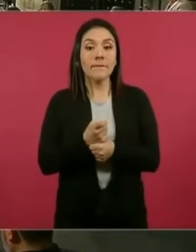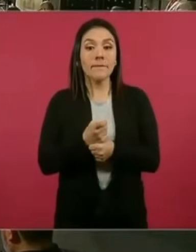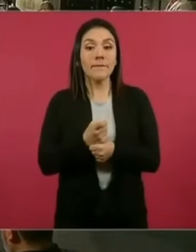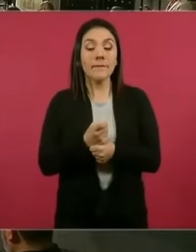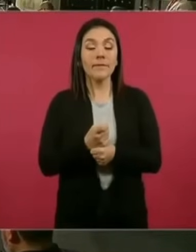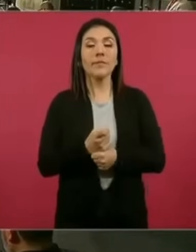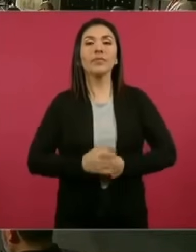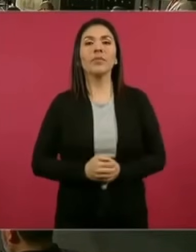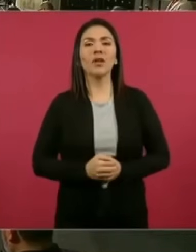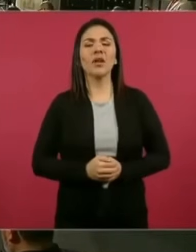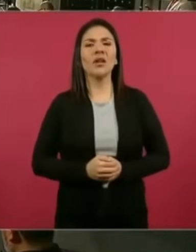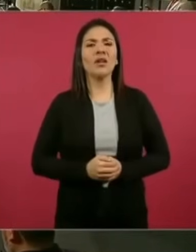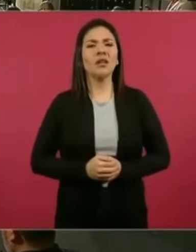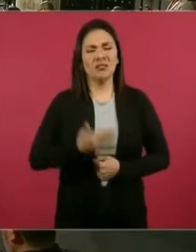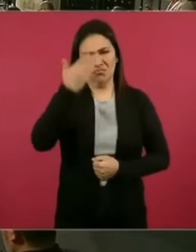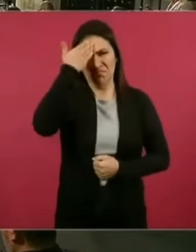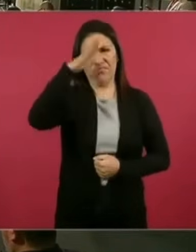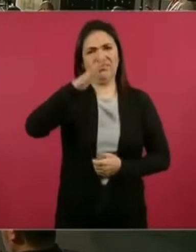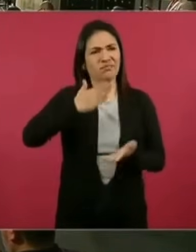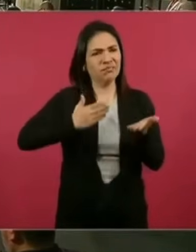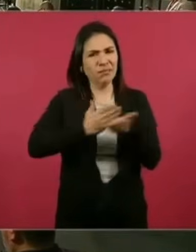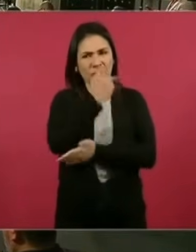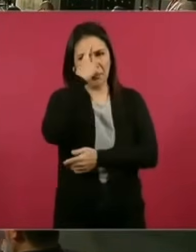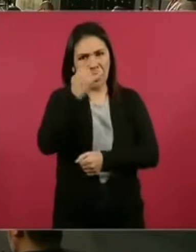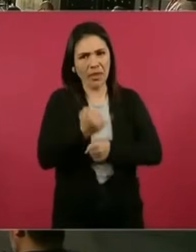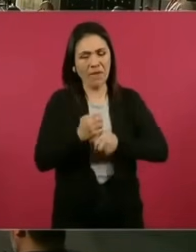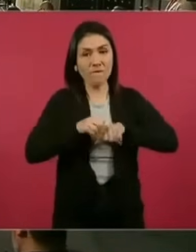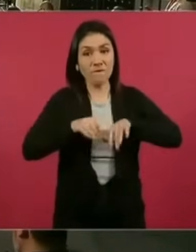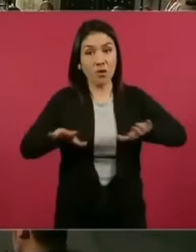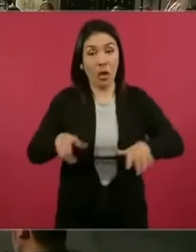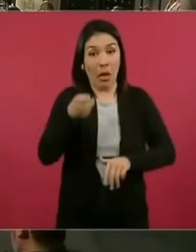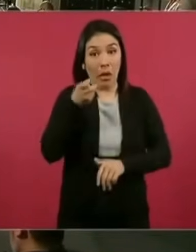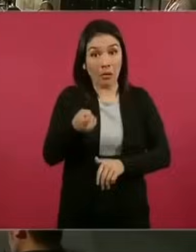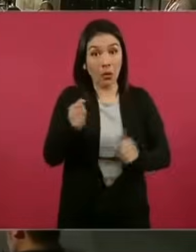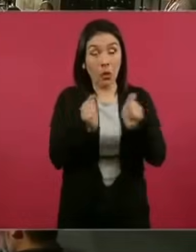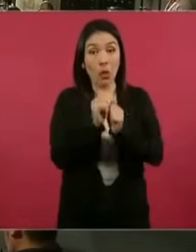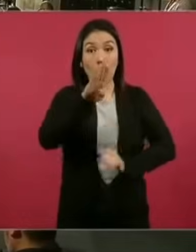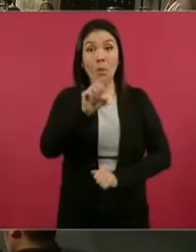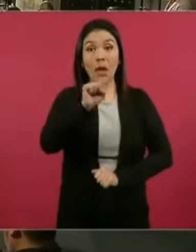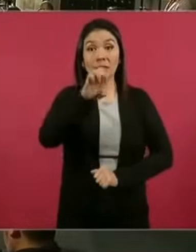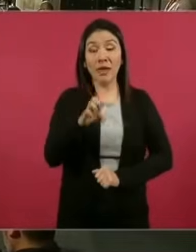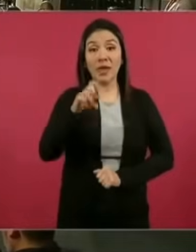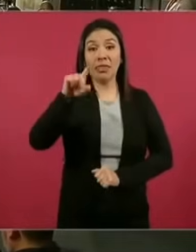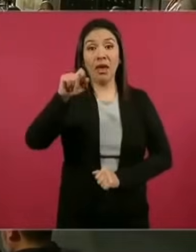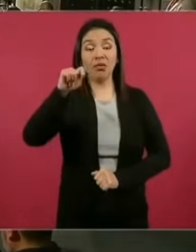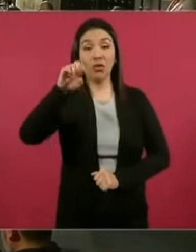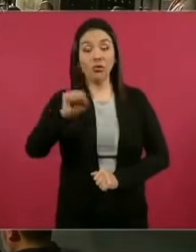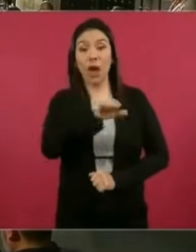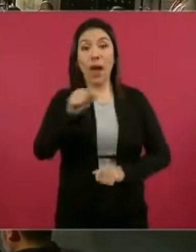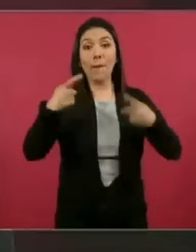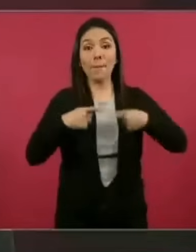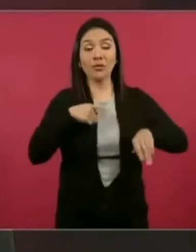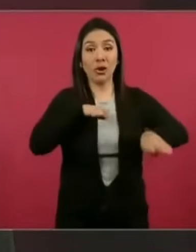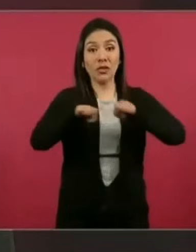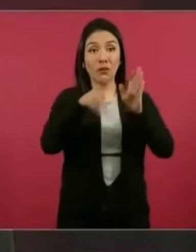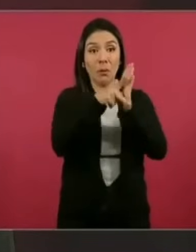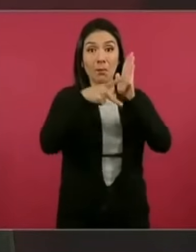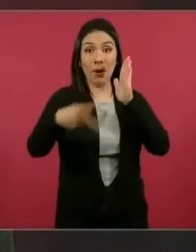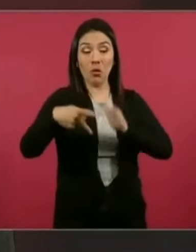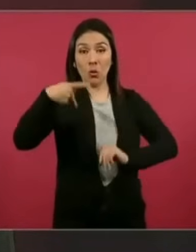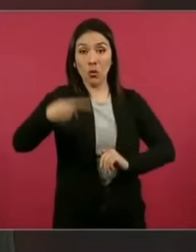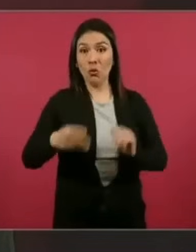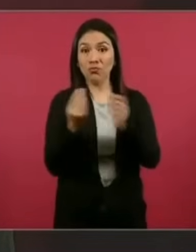el acceso no autorizado a información no fue a la base de datos de los periodistas